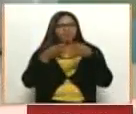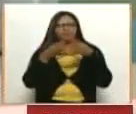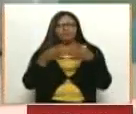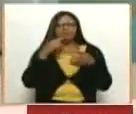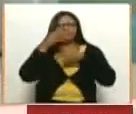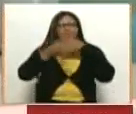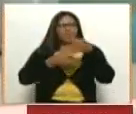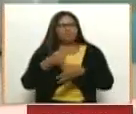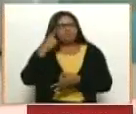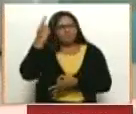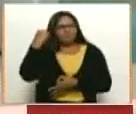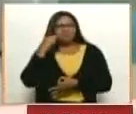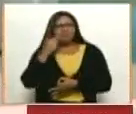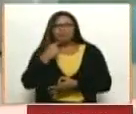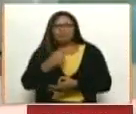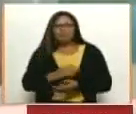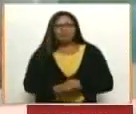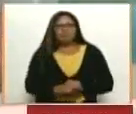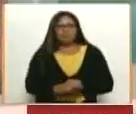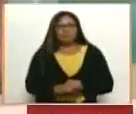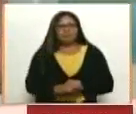pronunciado el día de ayer. Vamos a escuchar qué fue lo que dijo.